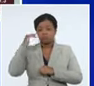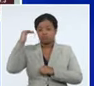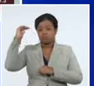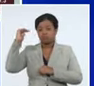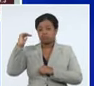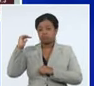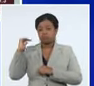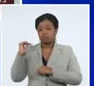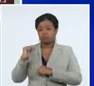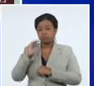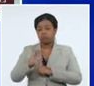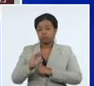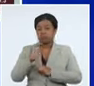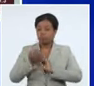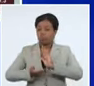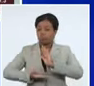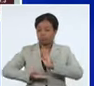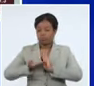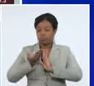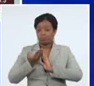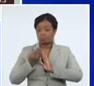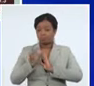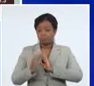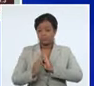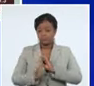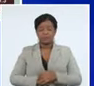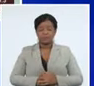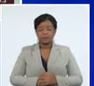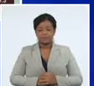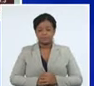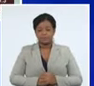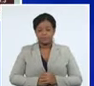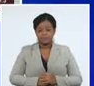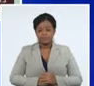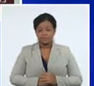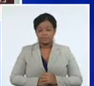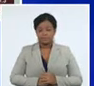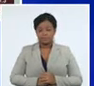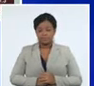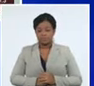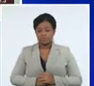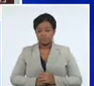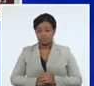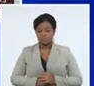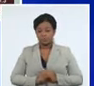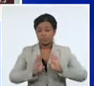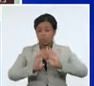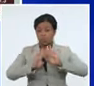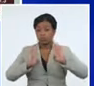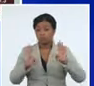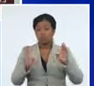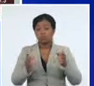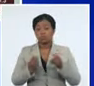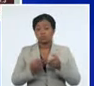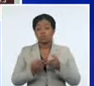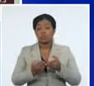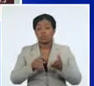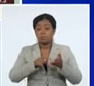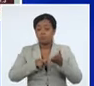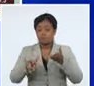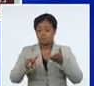porcientos mayores, en ese orden de mayor a menor. Todos representados, no hubo ningún territorio que no